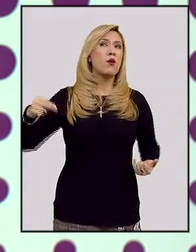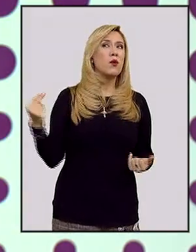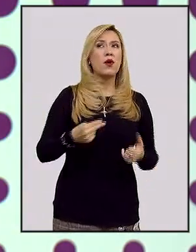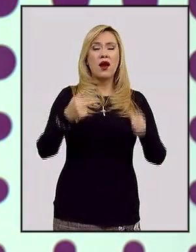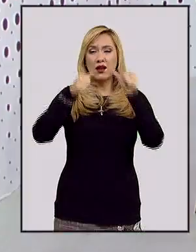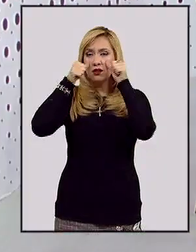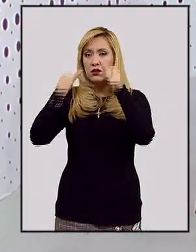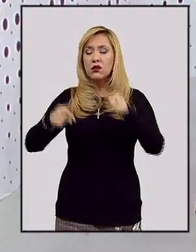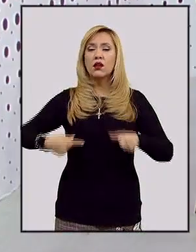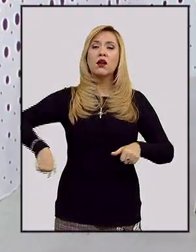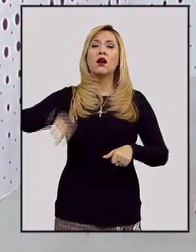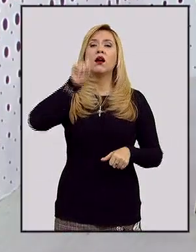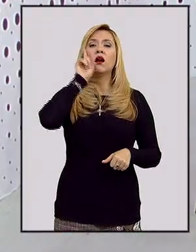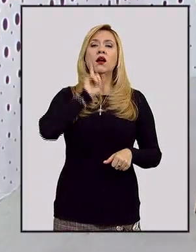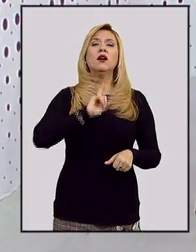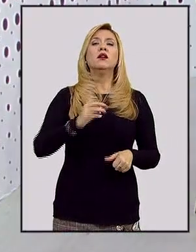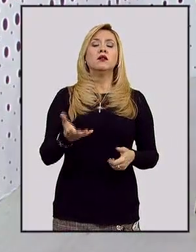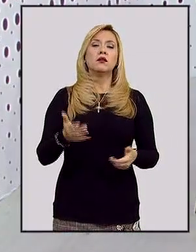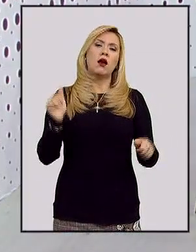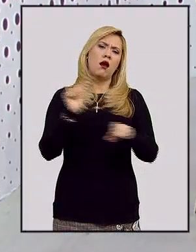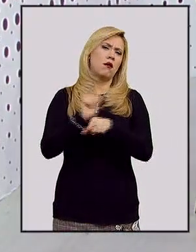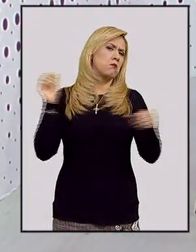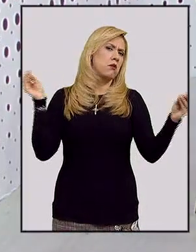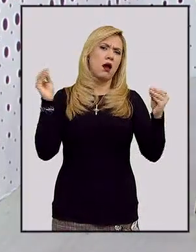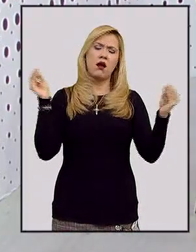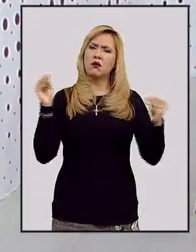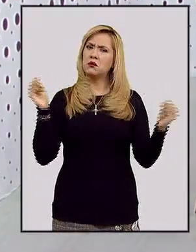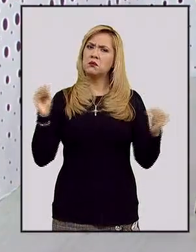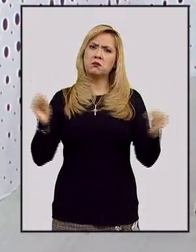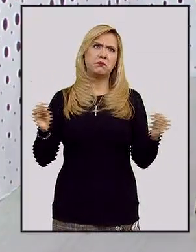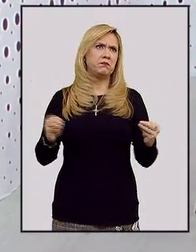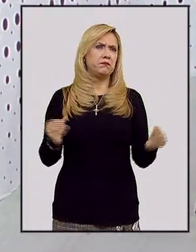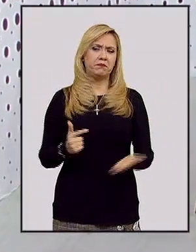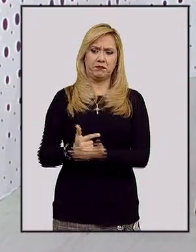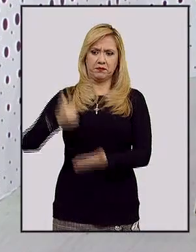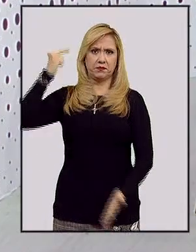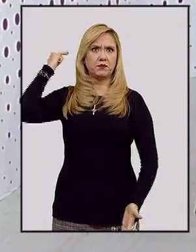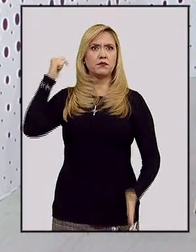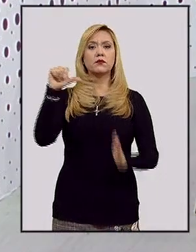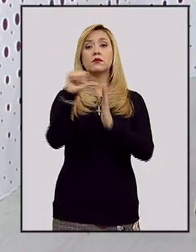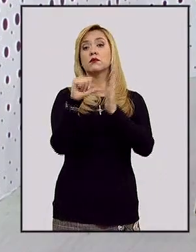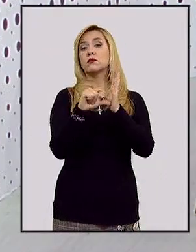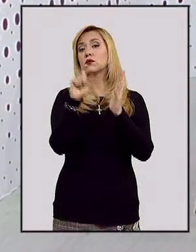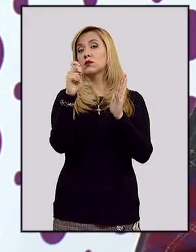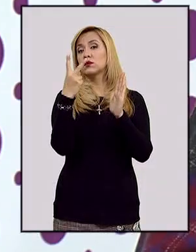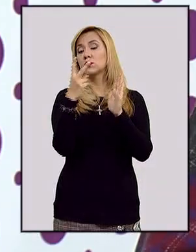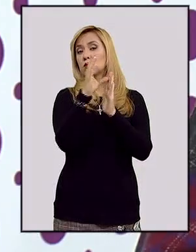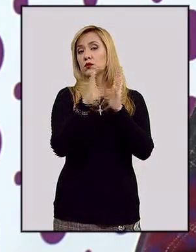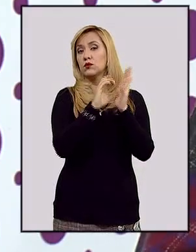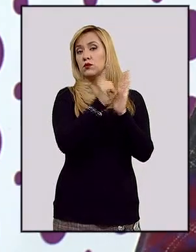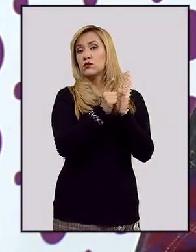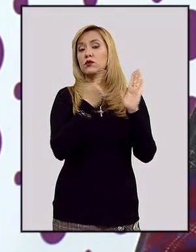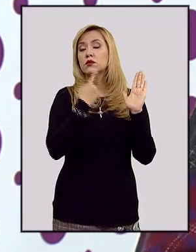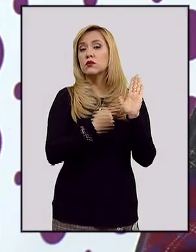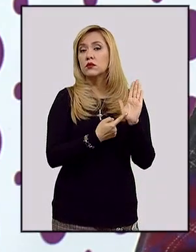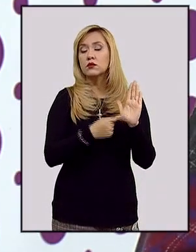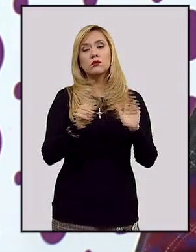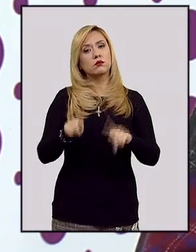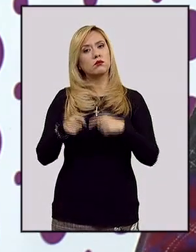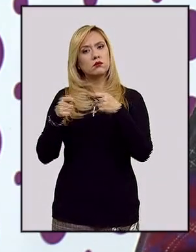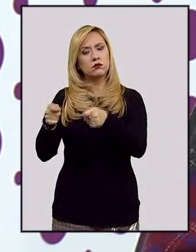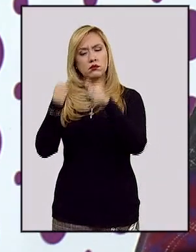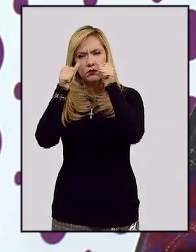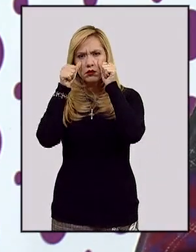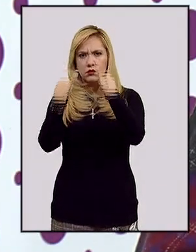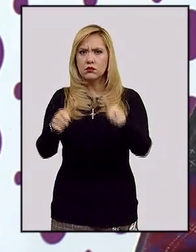a las mujeres, hemos hecho uso de los amparos urgentes, justo en términos del artículo 22 de la Constitución, para que se otorgue la